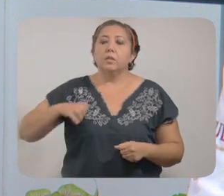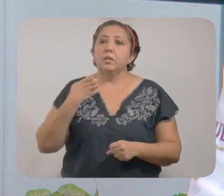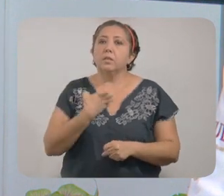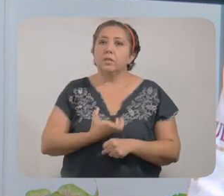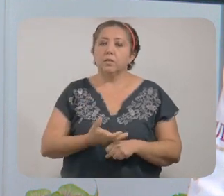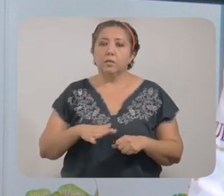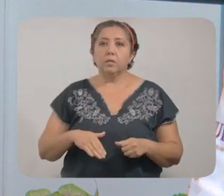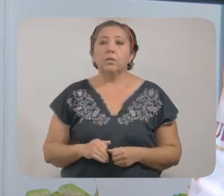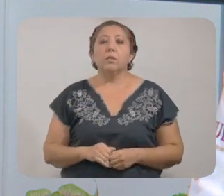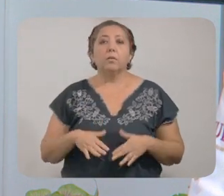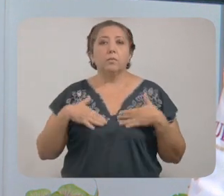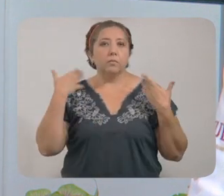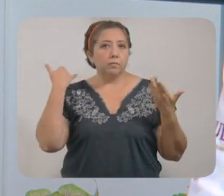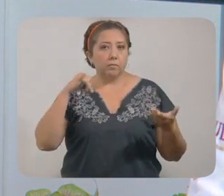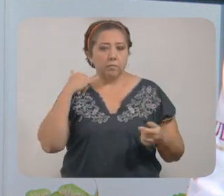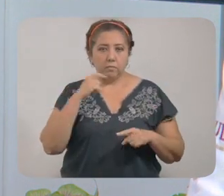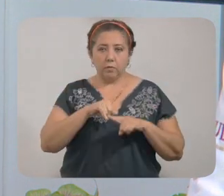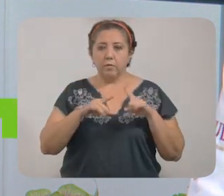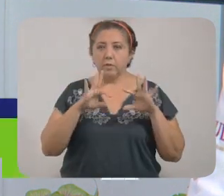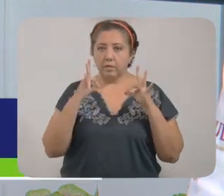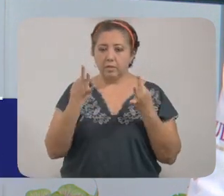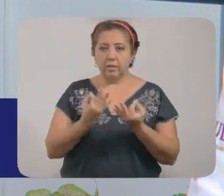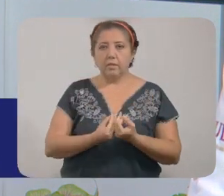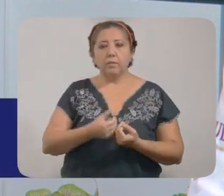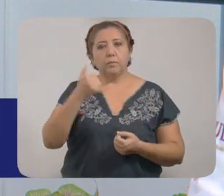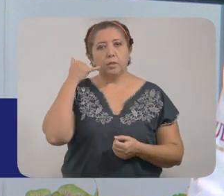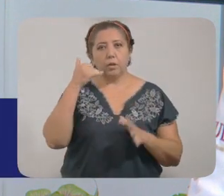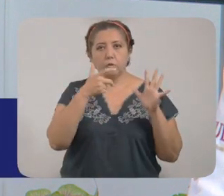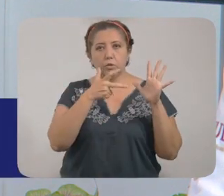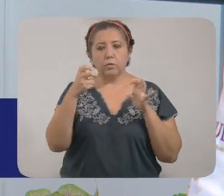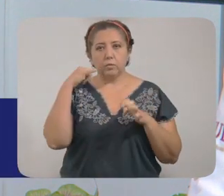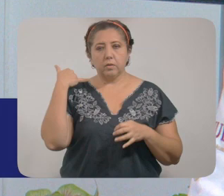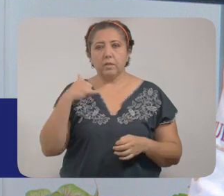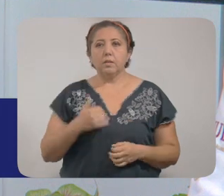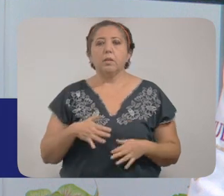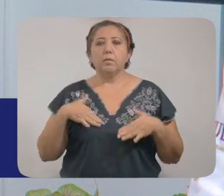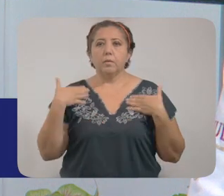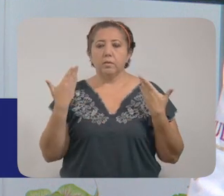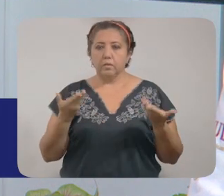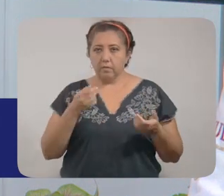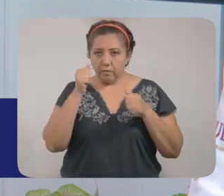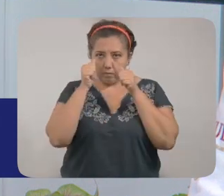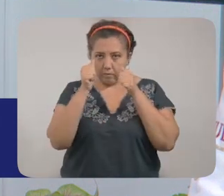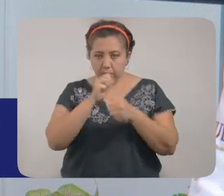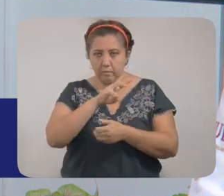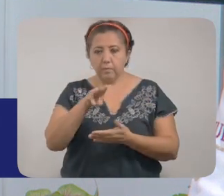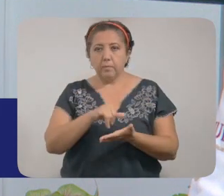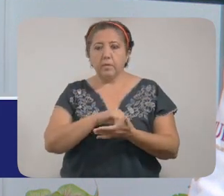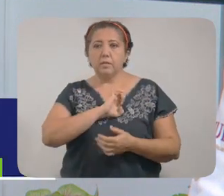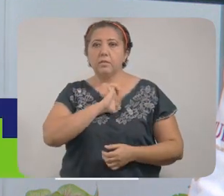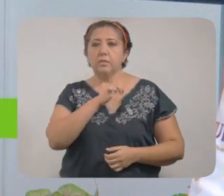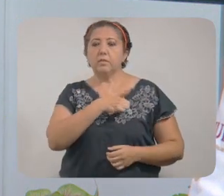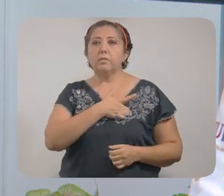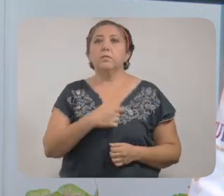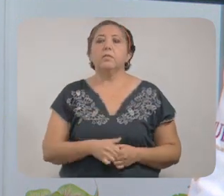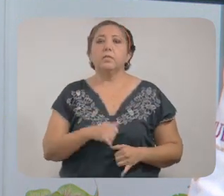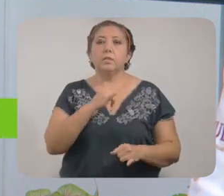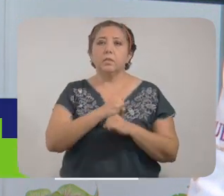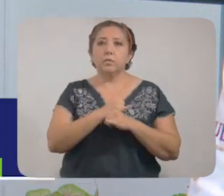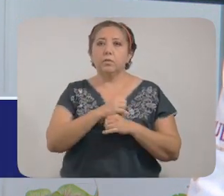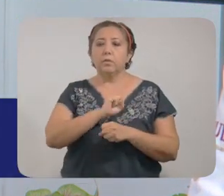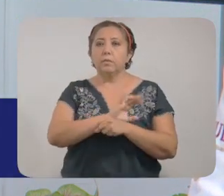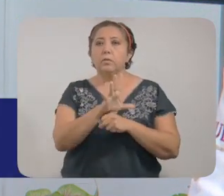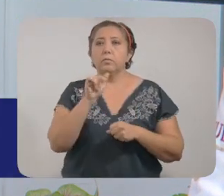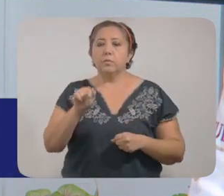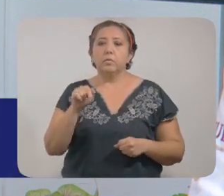estado ha puesto a disposición de los yucatecos diversos canales la línea telefónica 800 yucatán atiende en español y en maya la página de